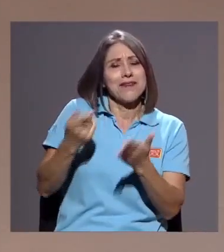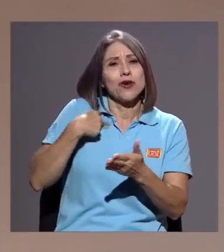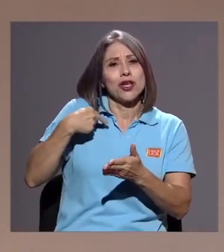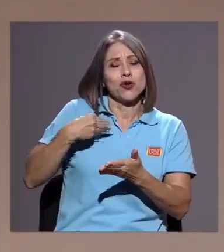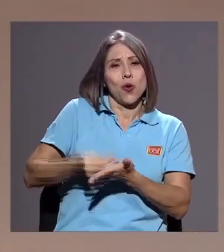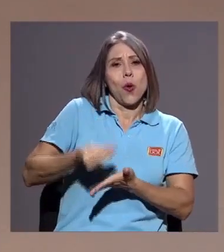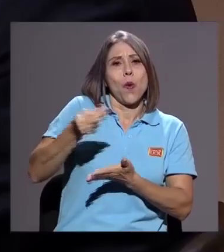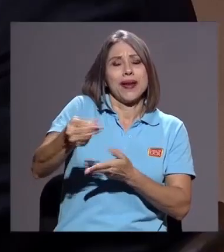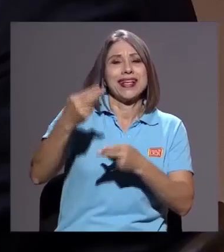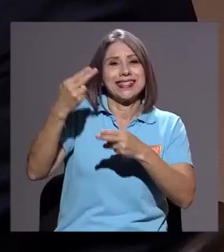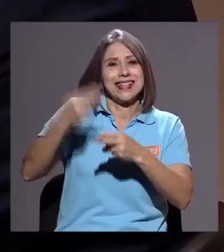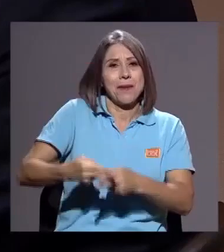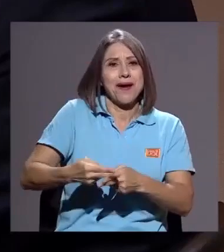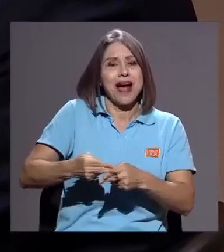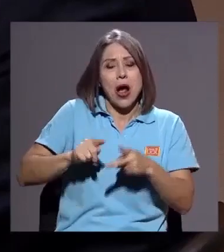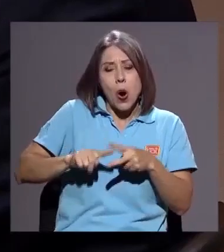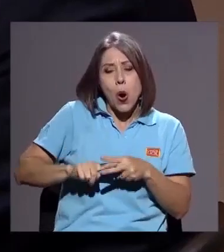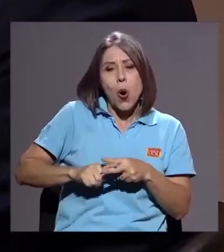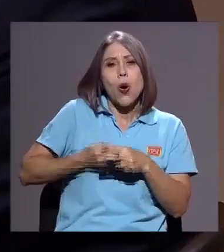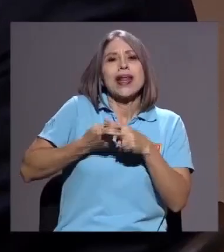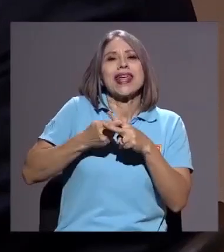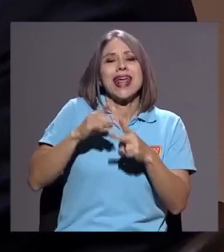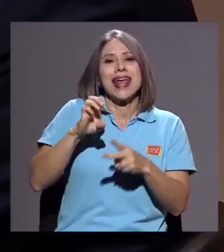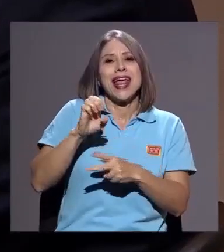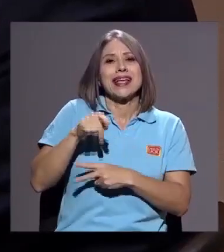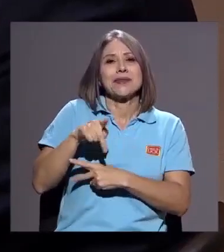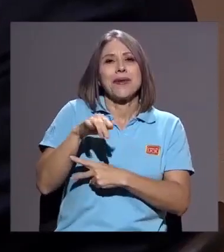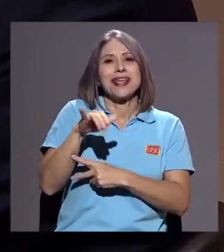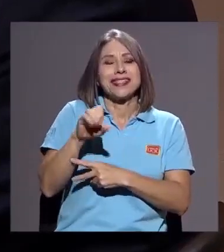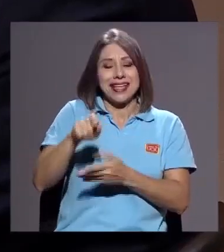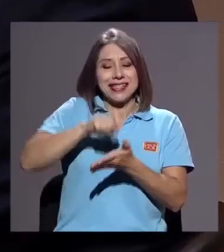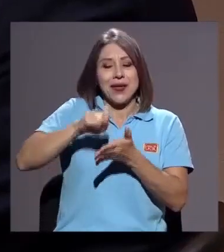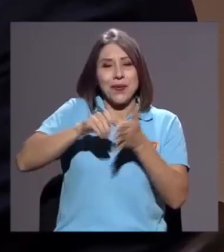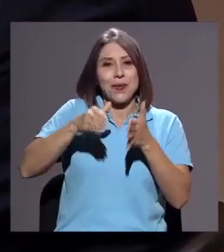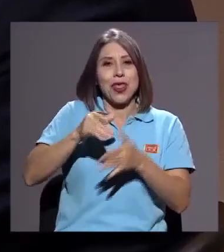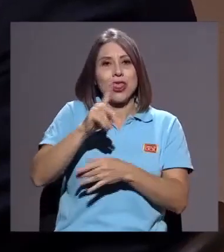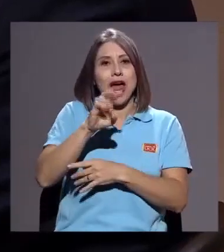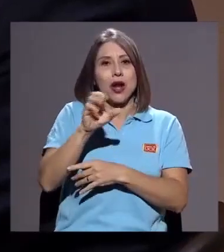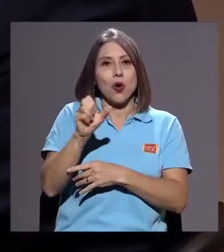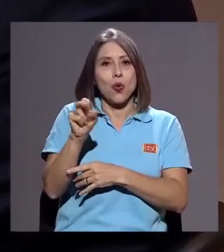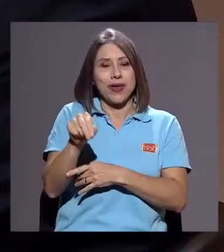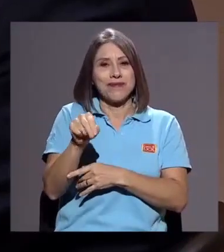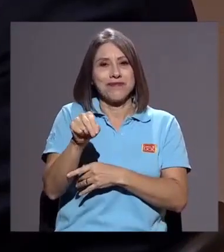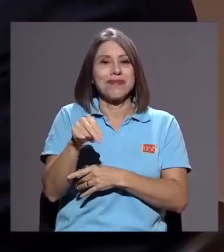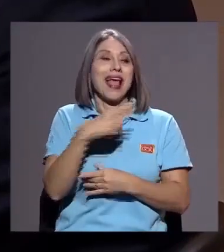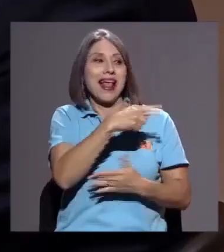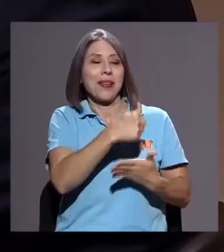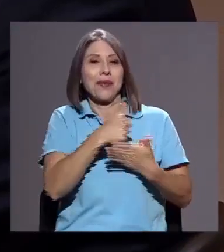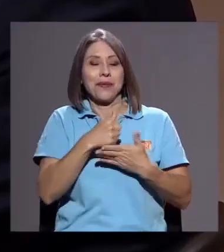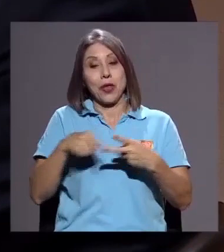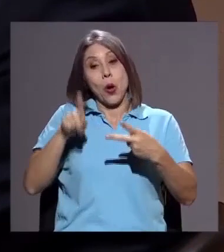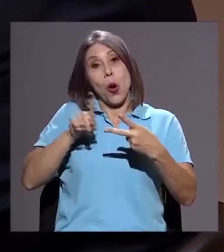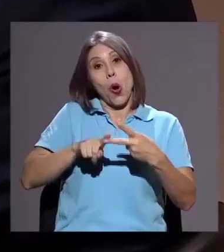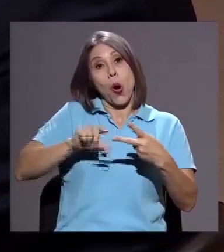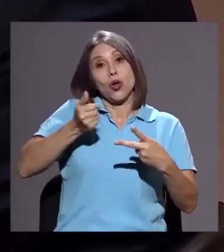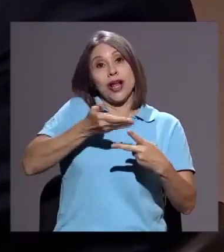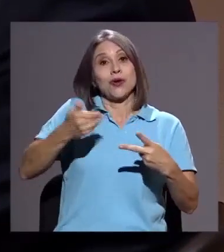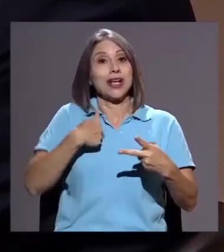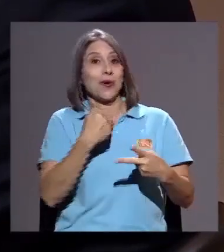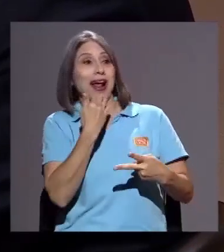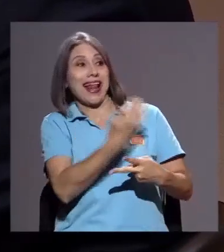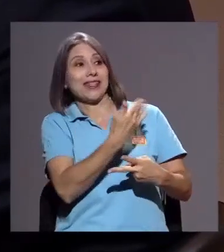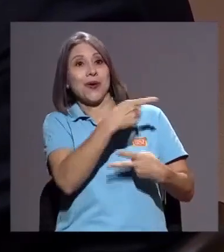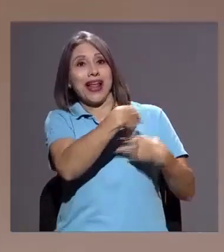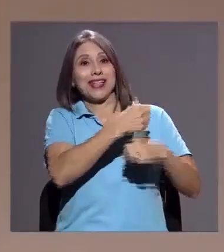las especies de Darwin, con el patrocinio aquí de mi hermano. Y la otra cosa que le agradezco es que me hizo sapricista, porque